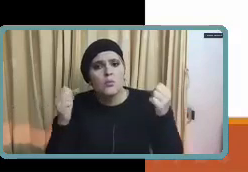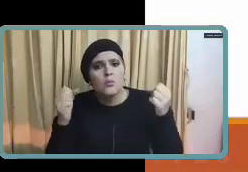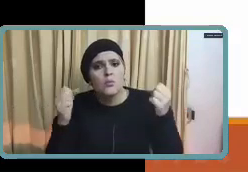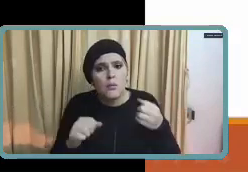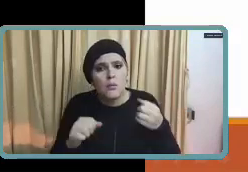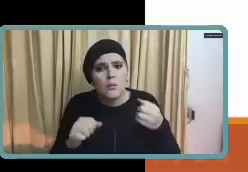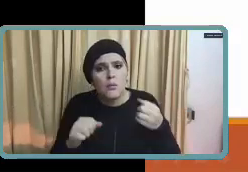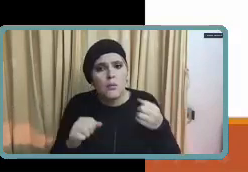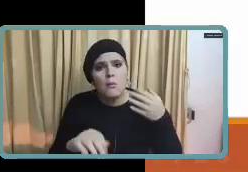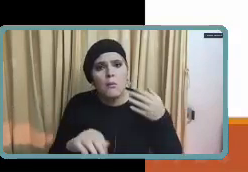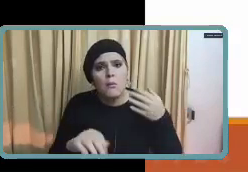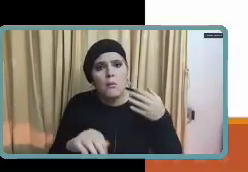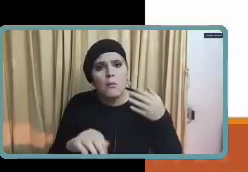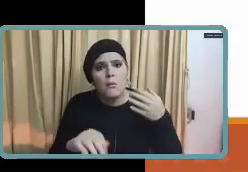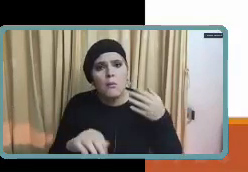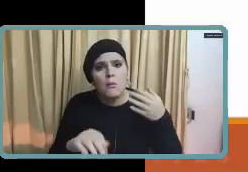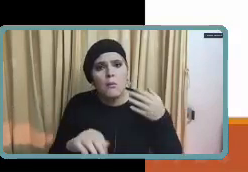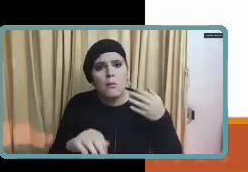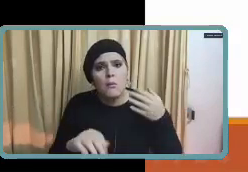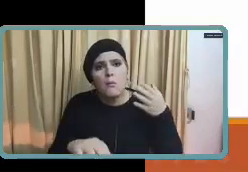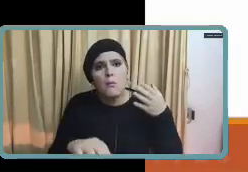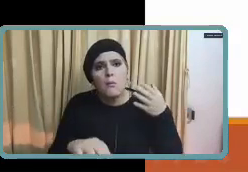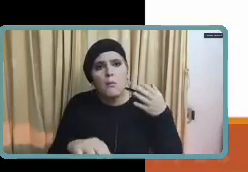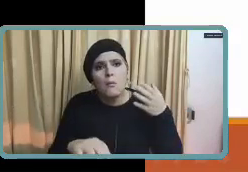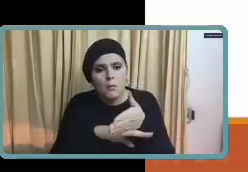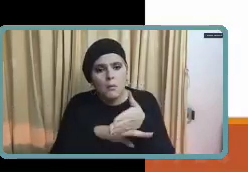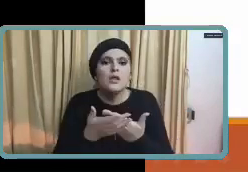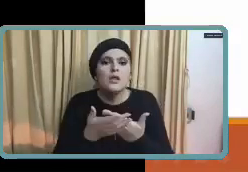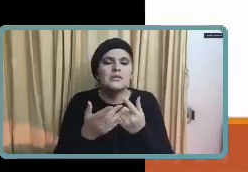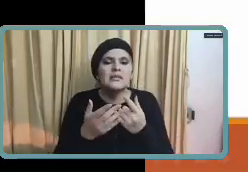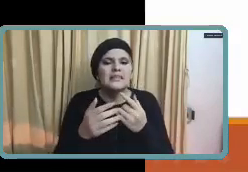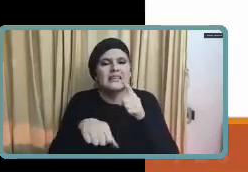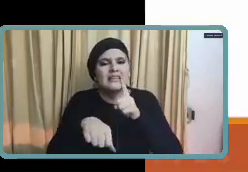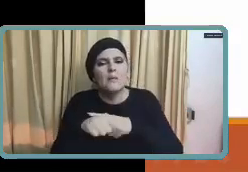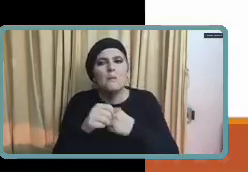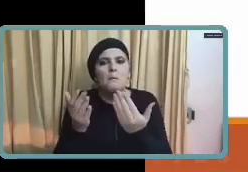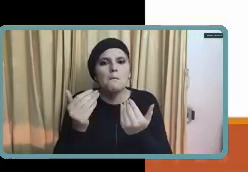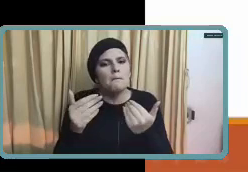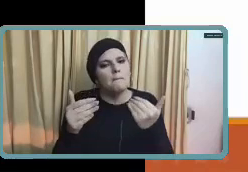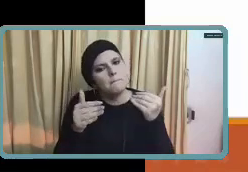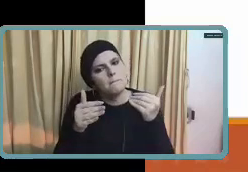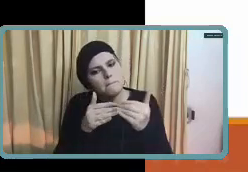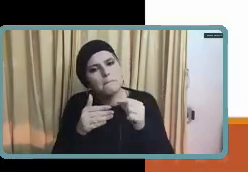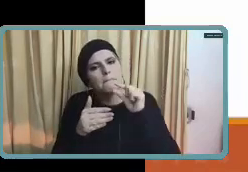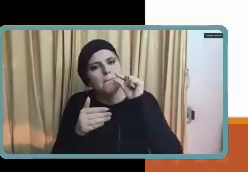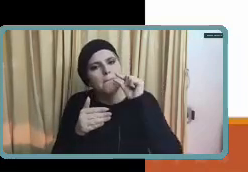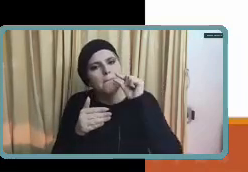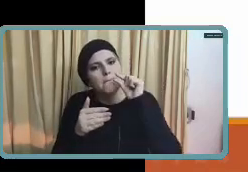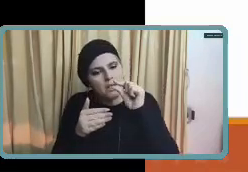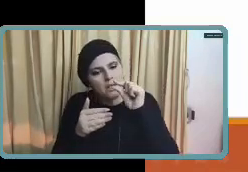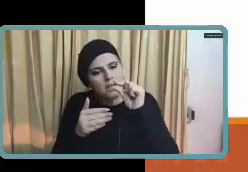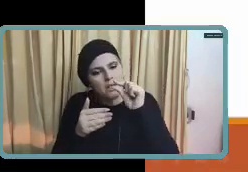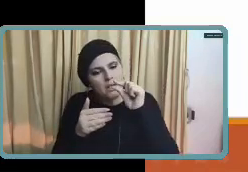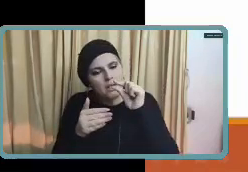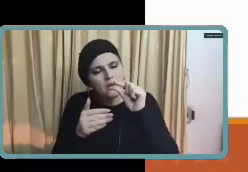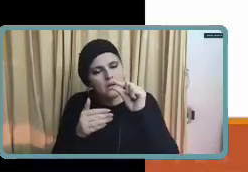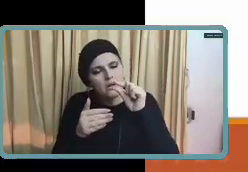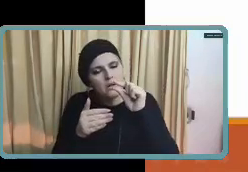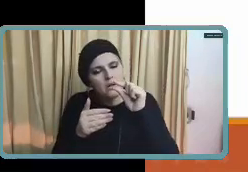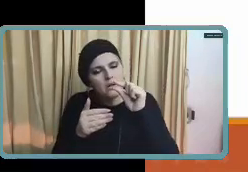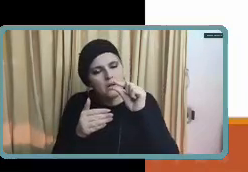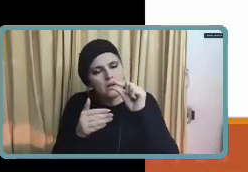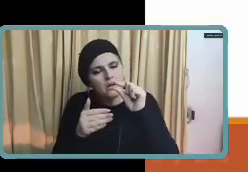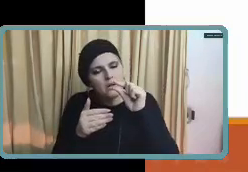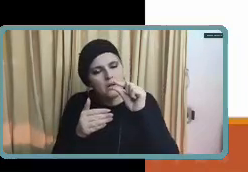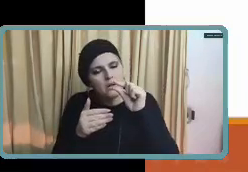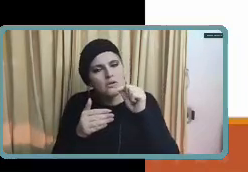adaptar, limitando los tiempos de espera y asegurando que entiendo lo que se va a hacer, utilizando, por ejemplo, materiales de lectura